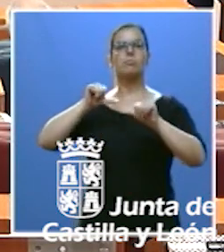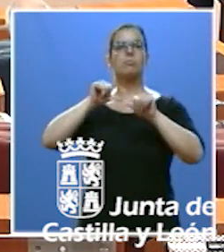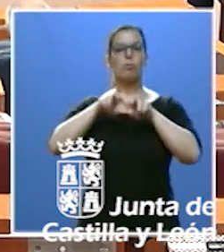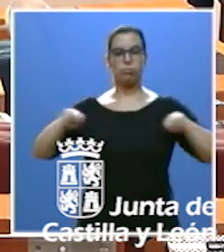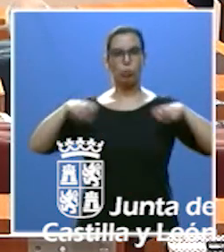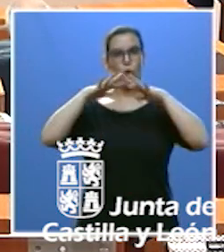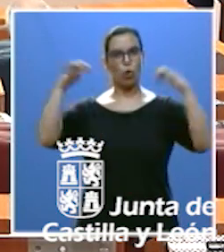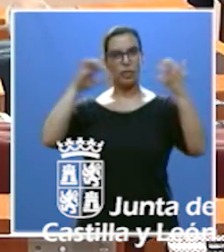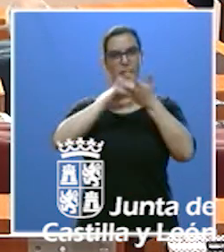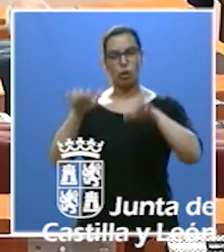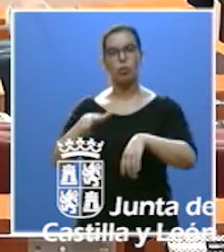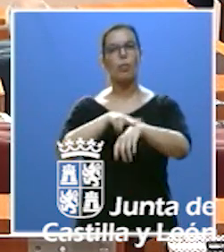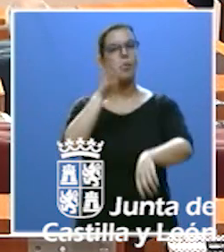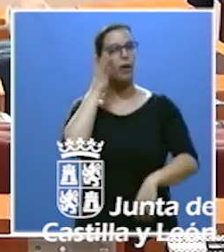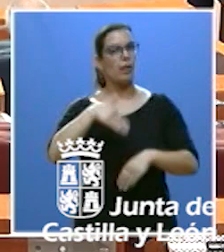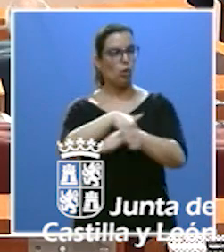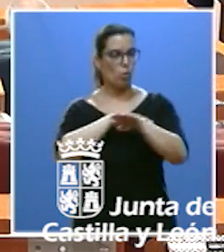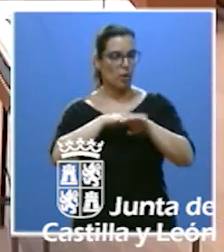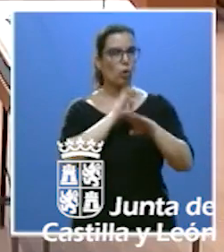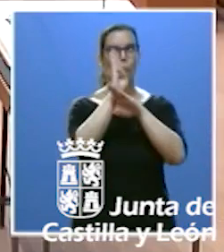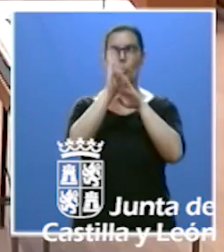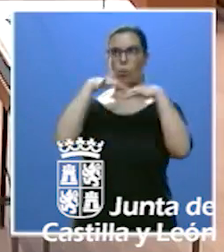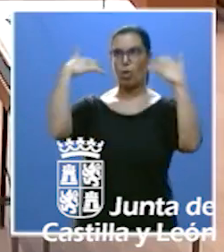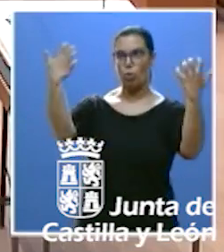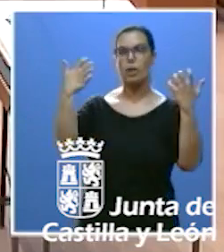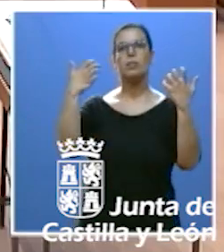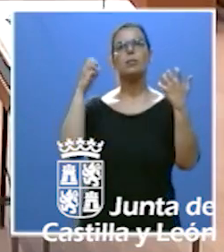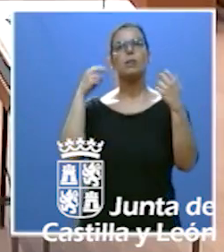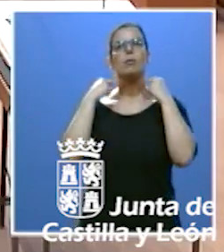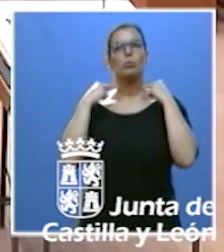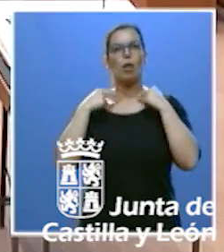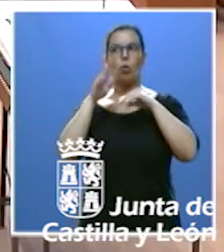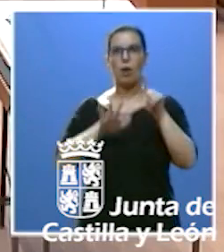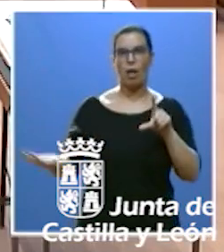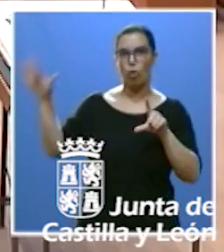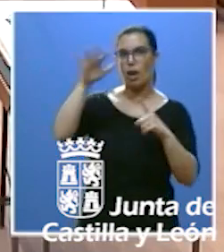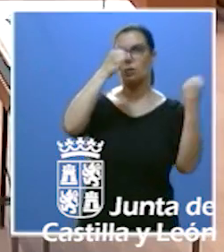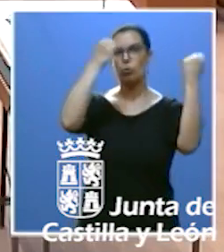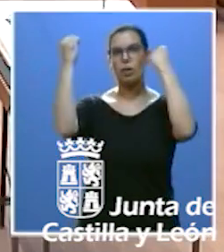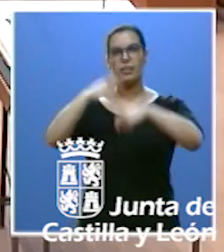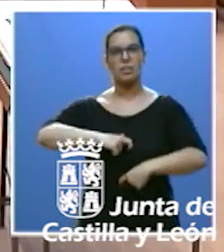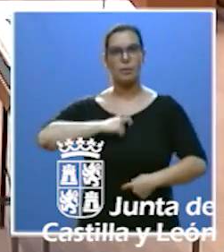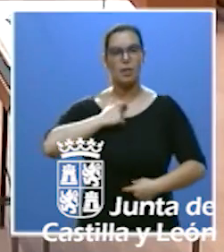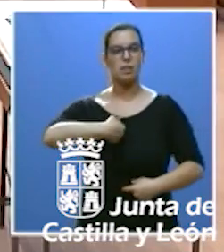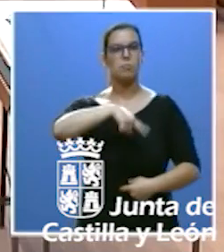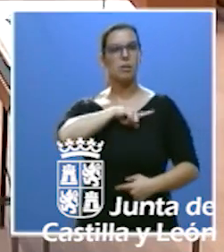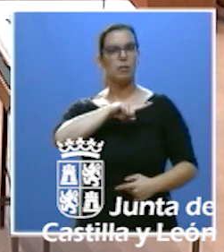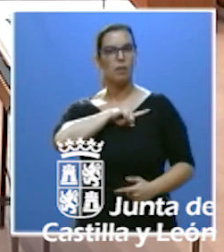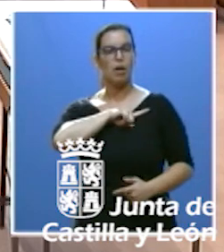Gobierno, procuradores, parlamentarios nacionales, autoridades civiles,